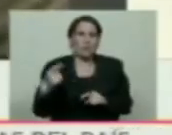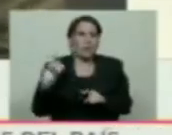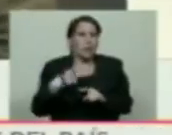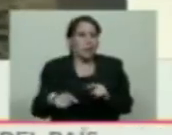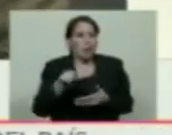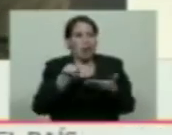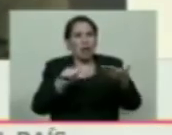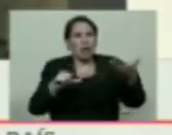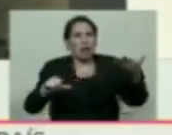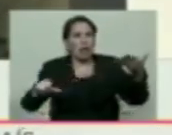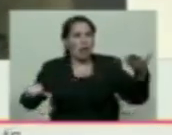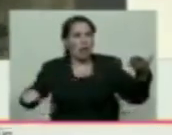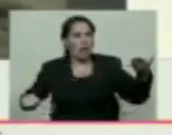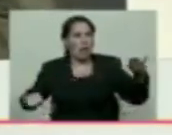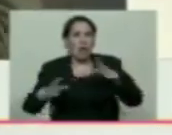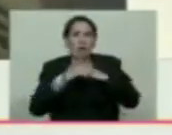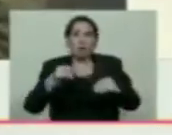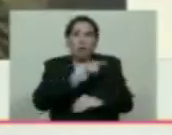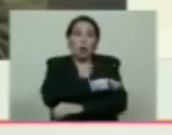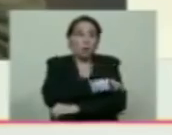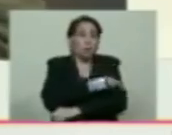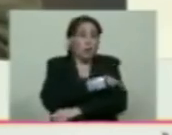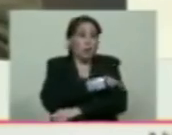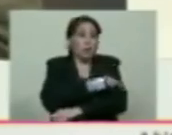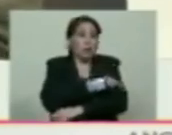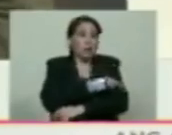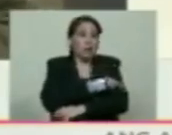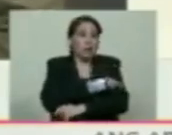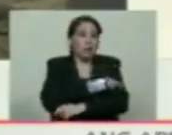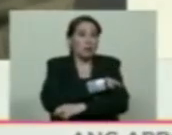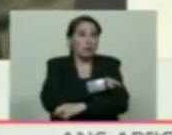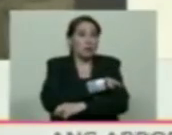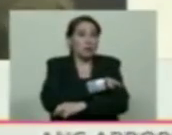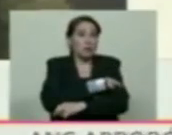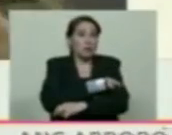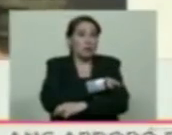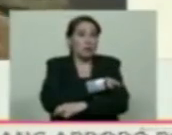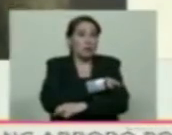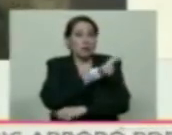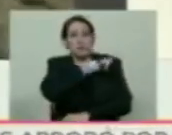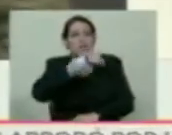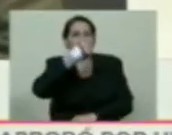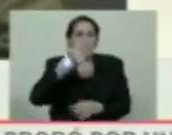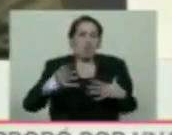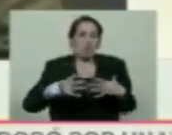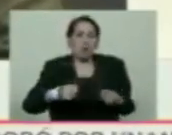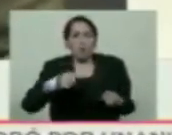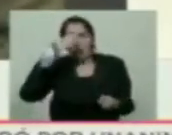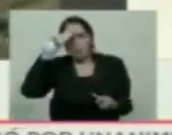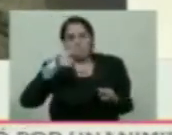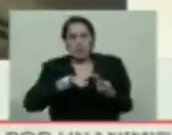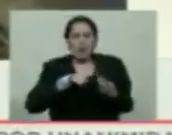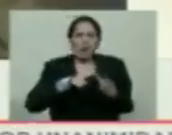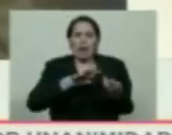de distribución están todos los hospitales y hay un viceministro, un director general solamente del área de salud, más alguien de la Fuerza Armada, más alguien de las